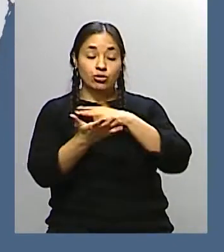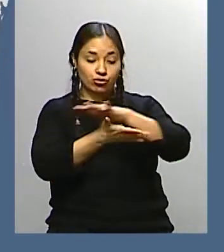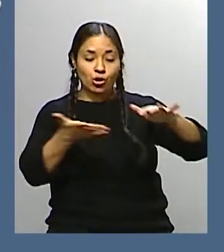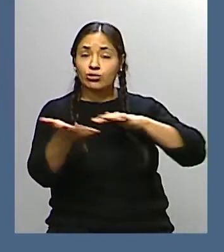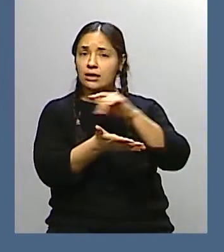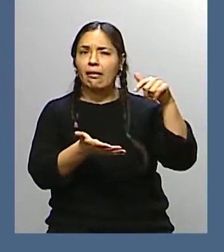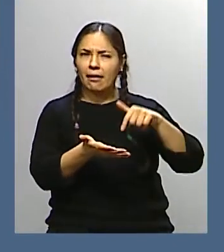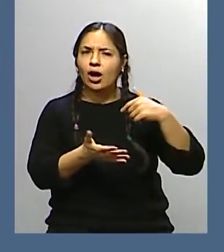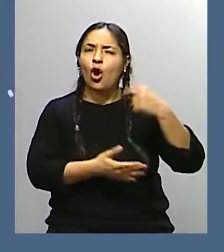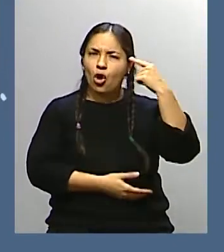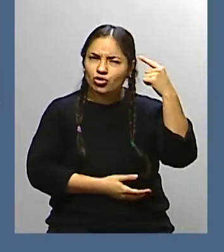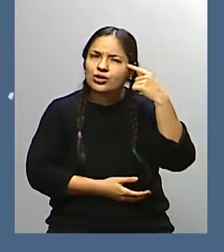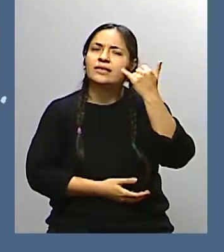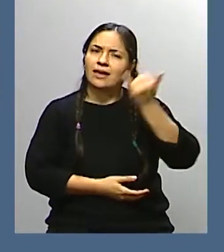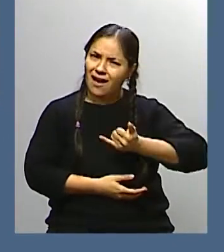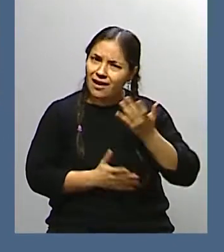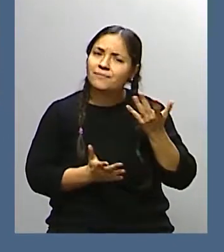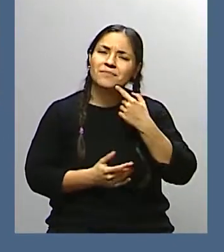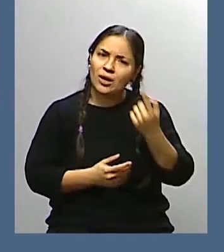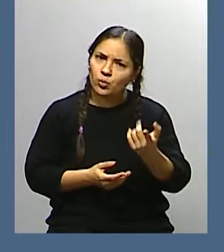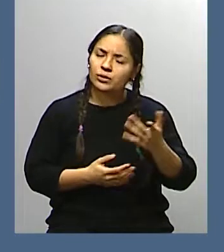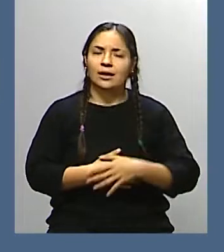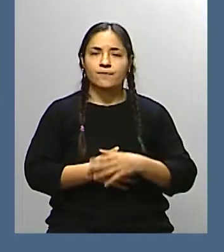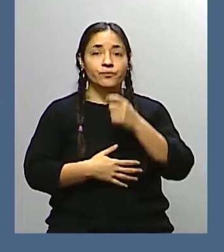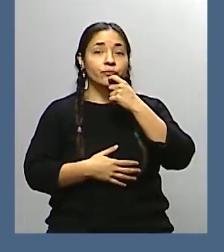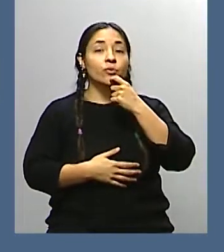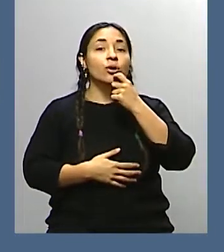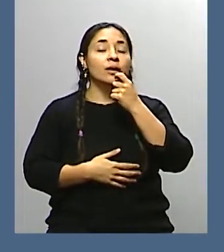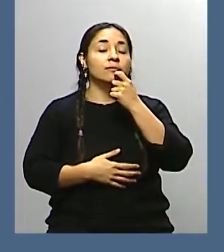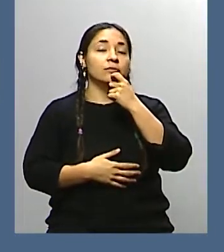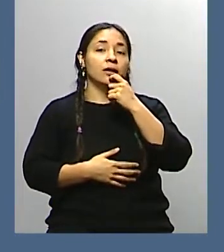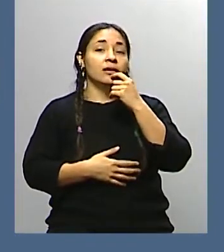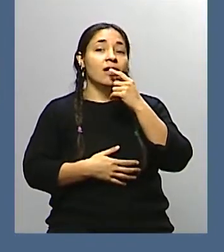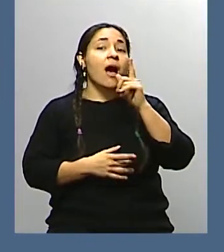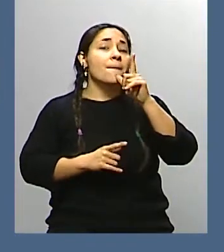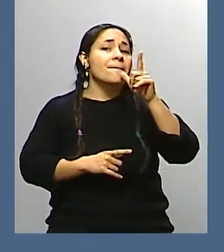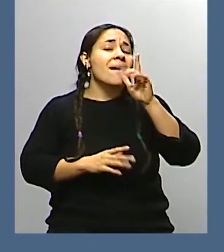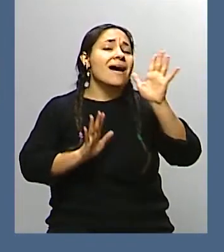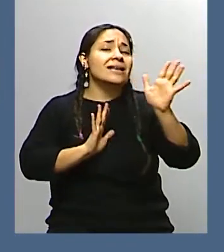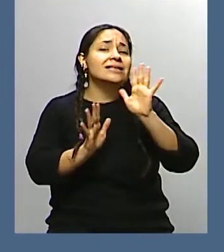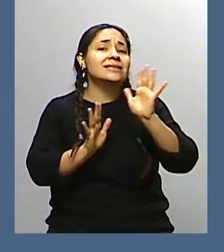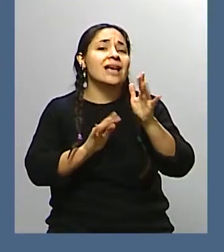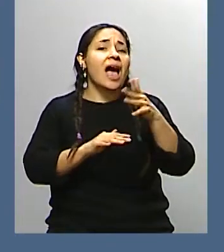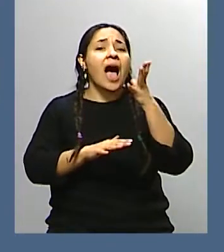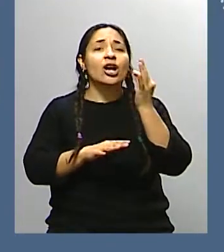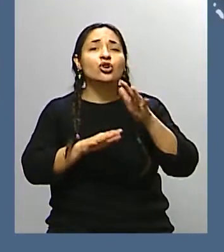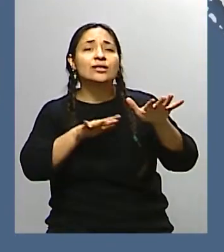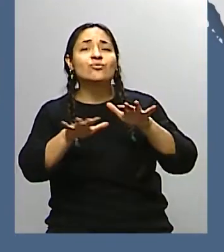sí está consciente de esto? Porque pasan cosas que uno le hacen creer que solamente es una porción y mínima,